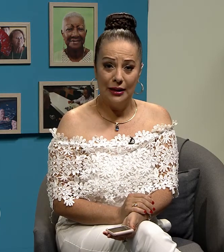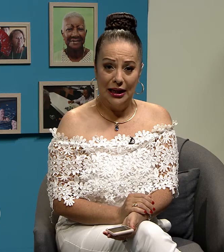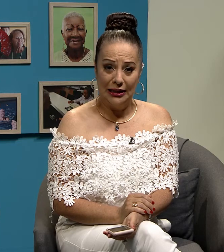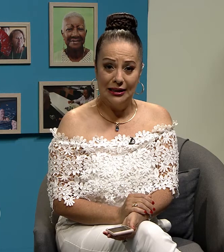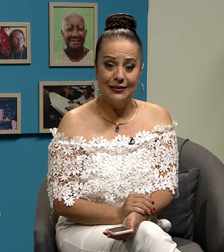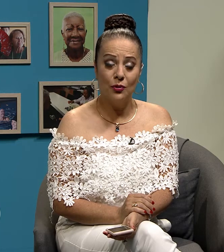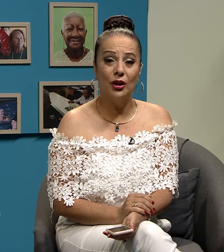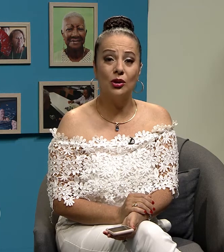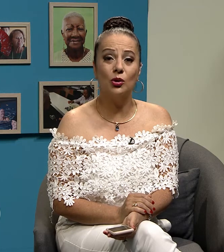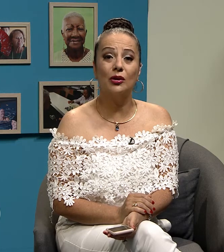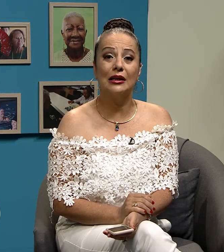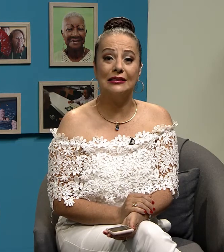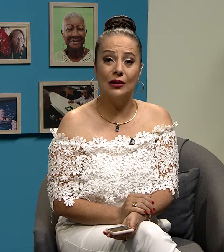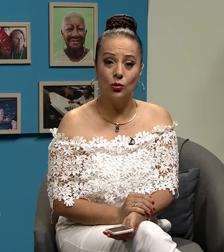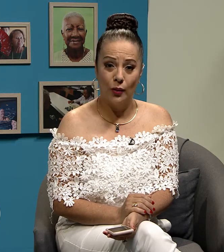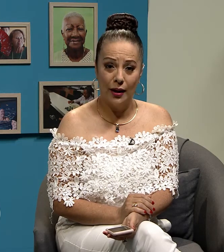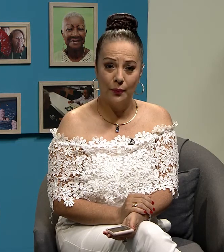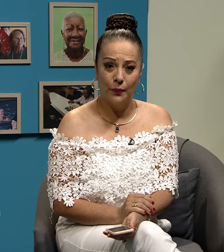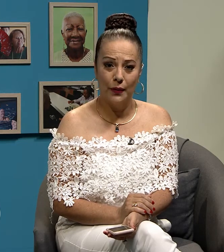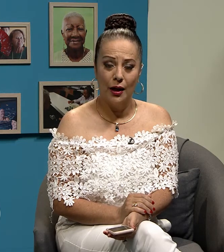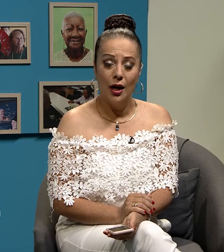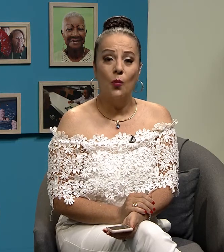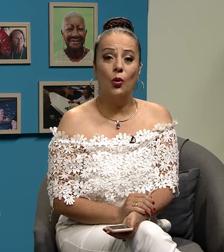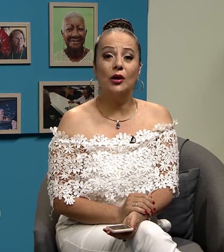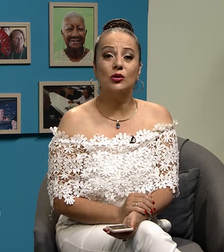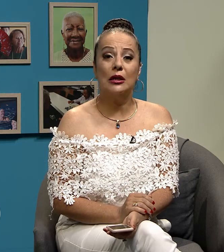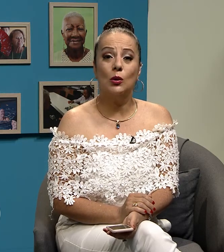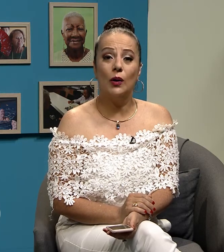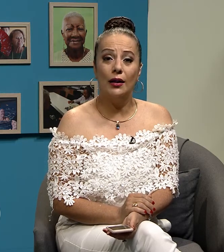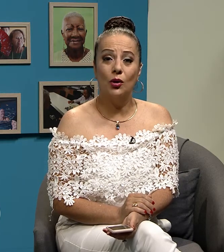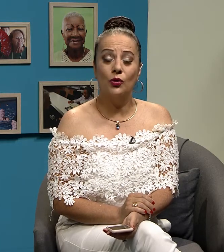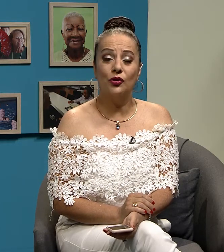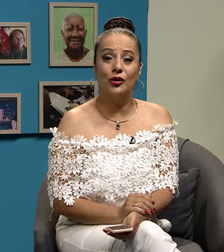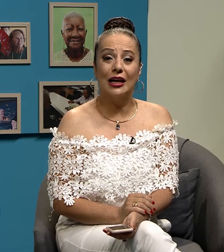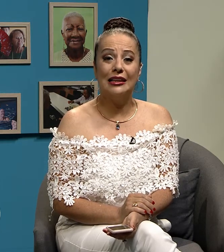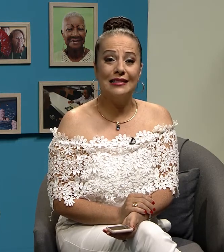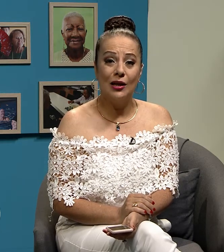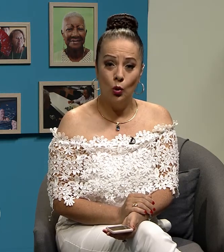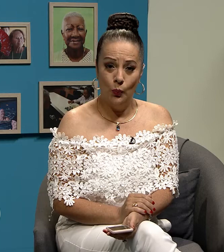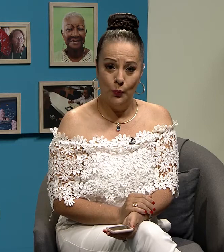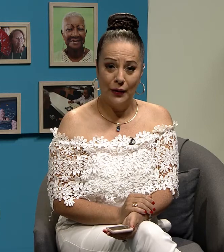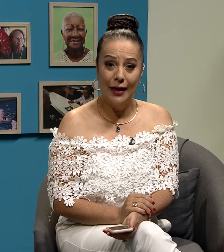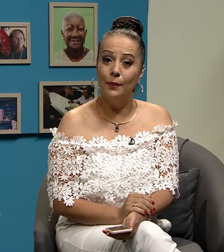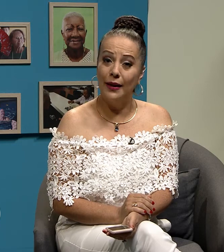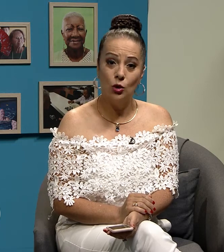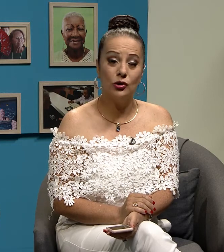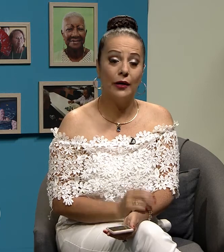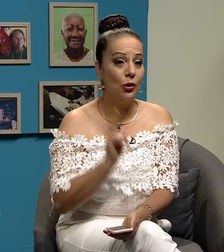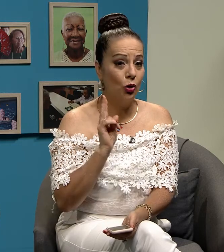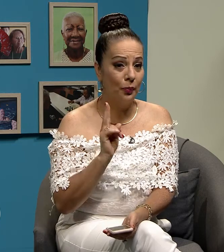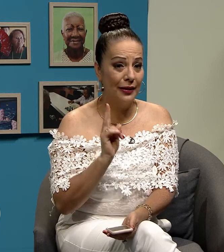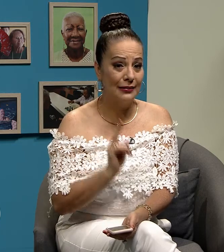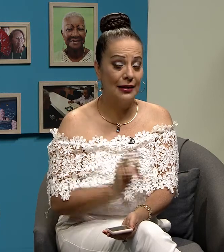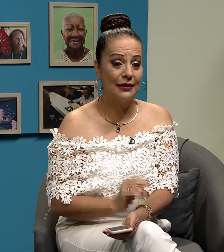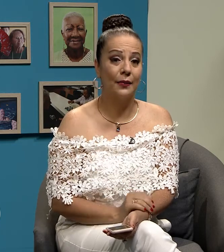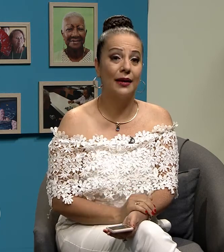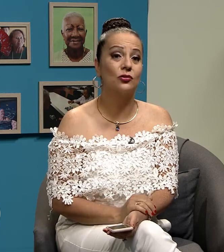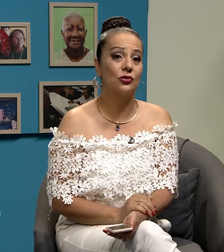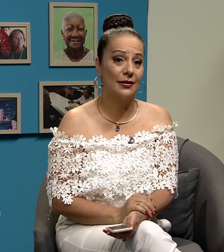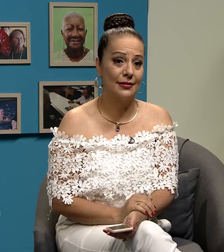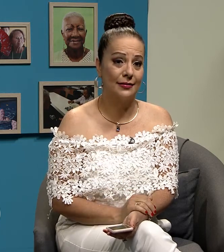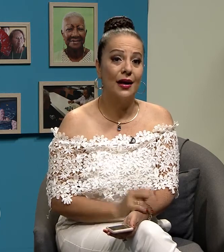en un hospital, que en este momento está entubada. Ponernos en el lugar de un profesional de salud. Hay médicos que van 2 veces a